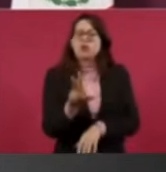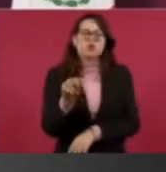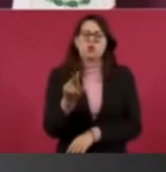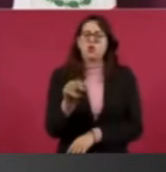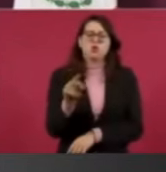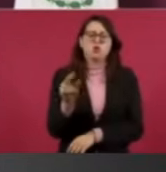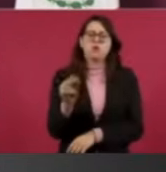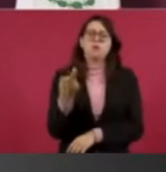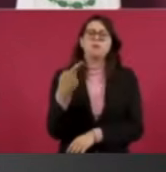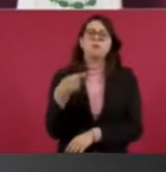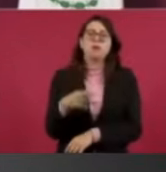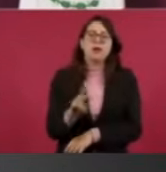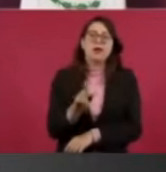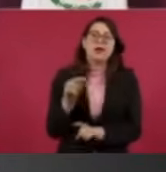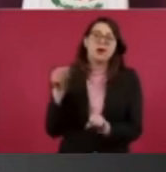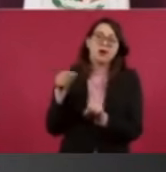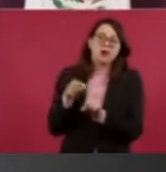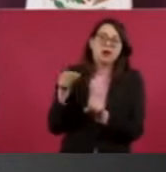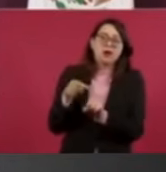está